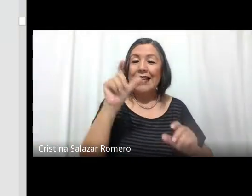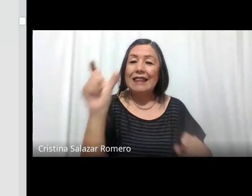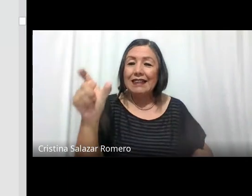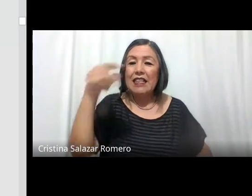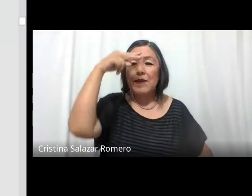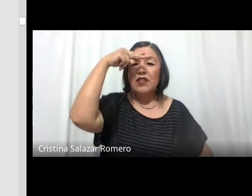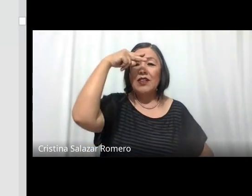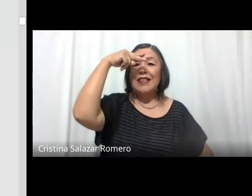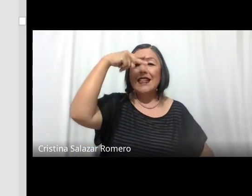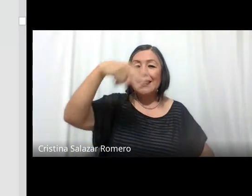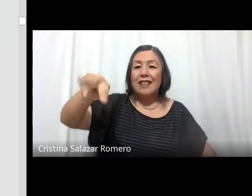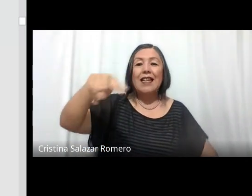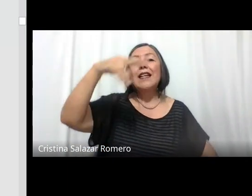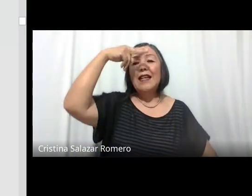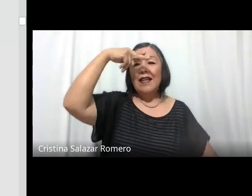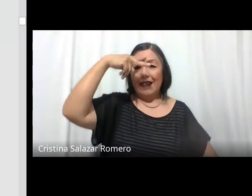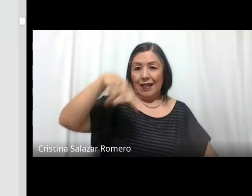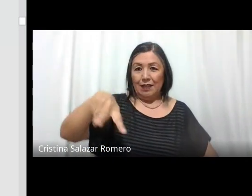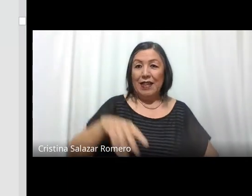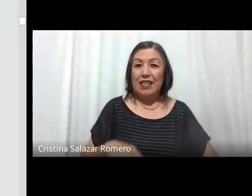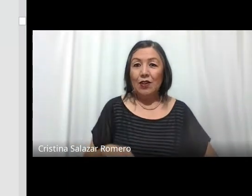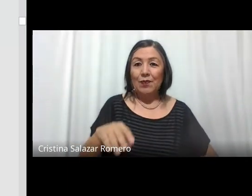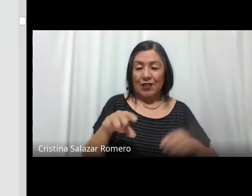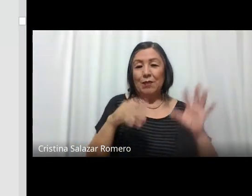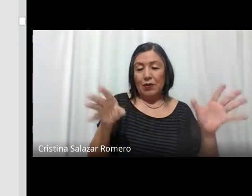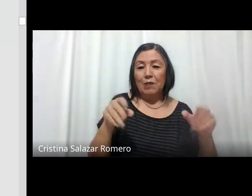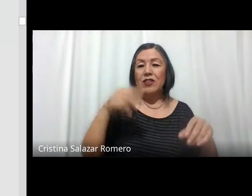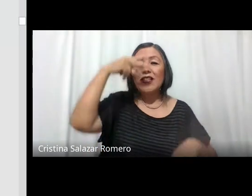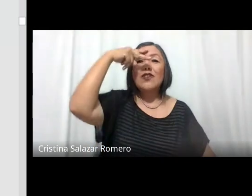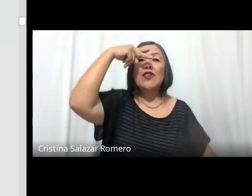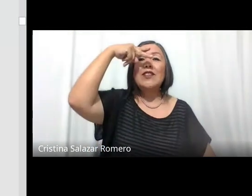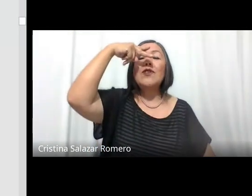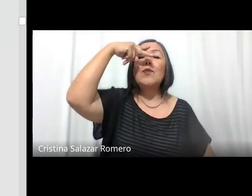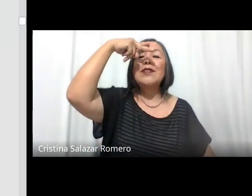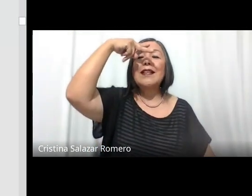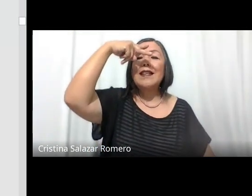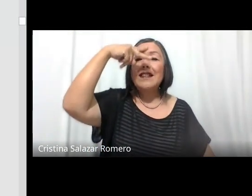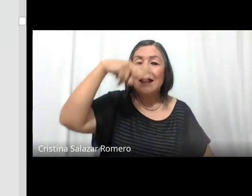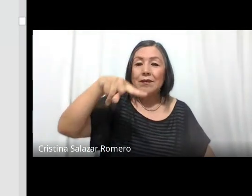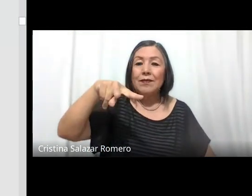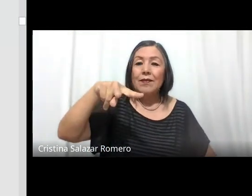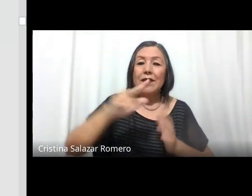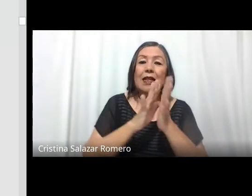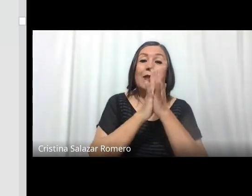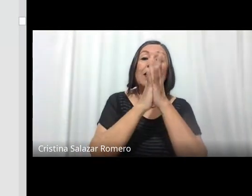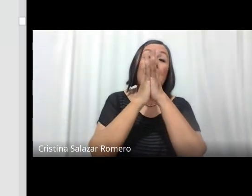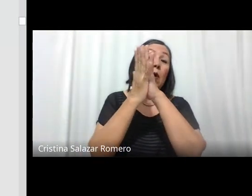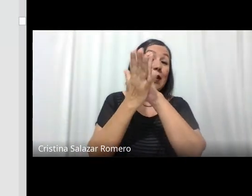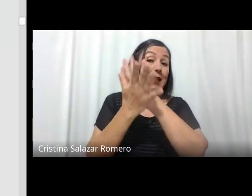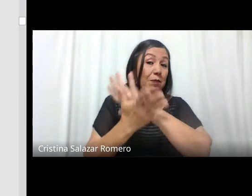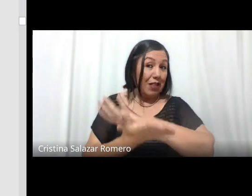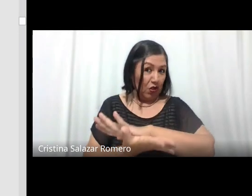¿sí? La etiqueta en español de la seña es México, ¿sí? Para una persona sorda, yo le puedo hacer la seña y le voy a